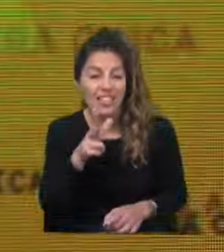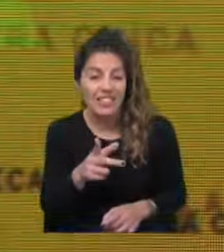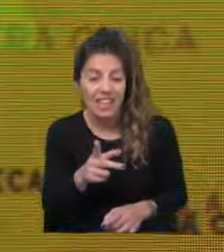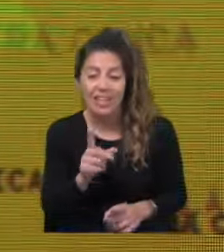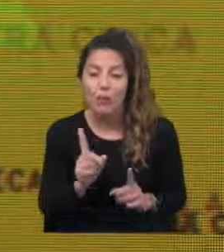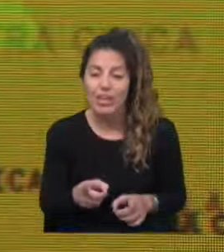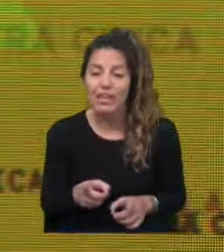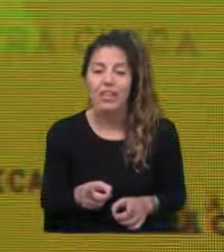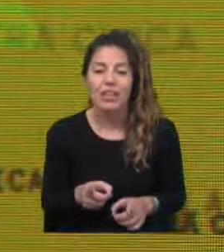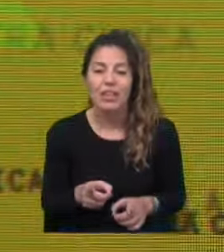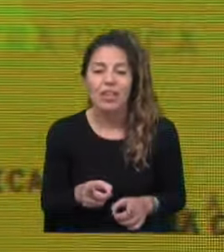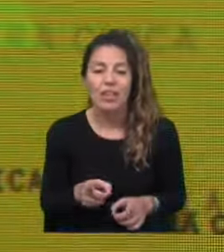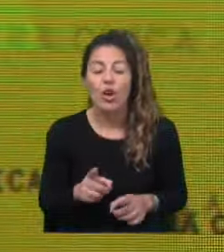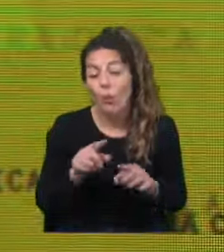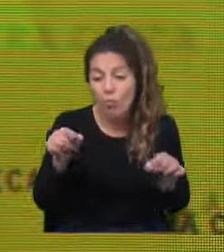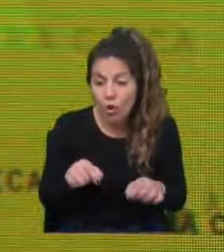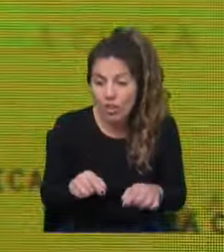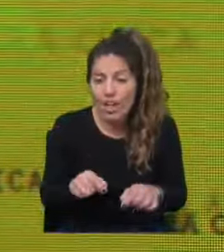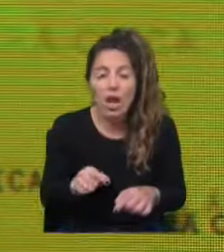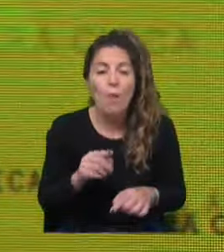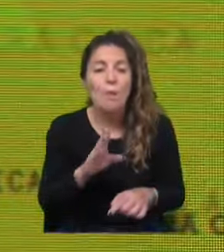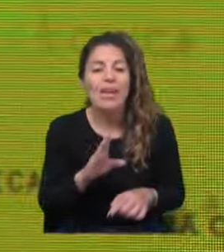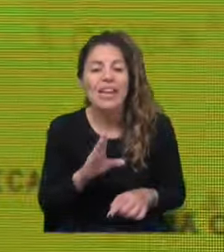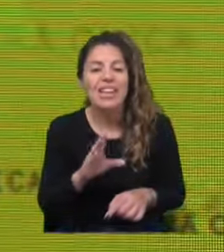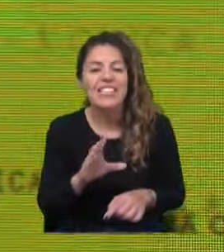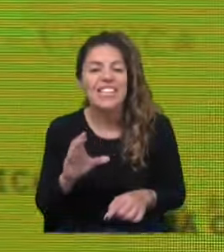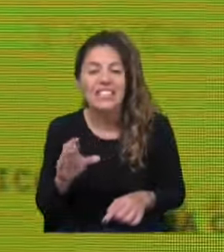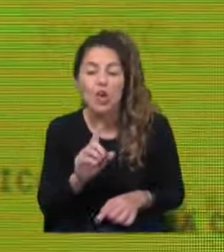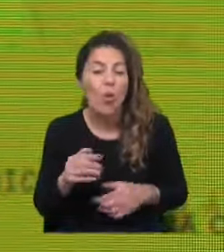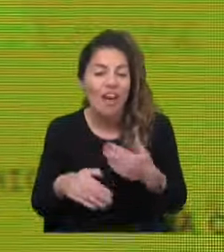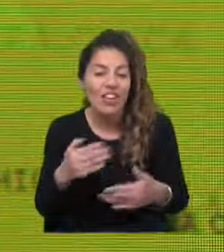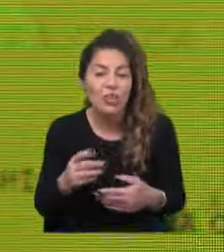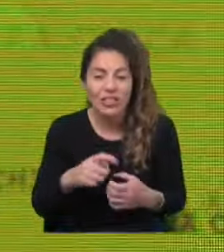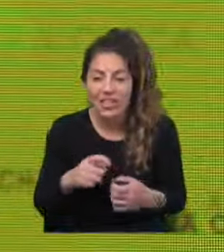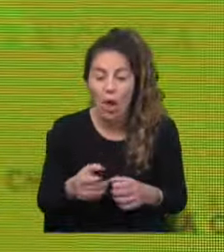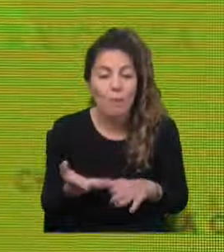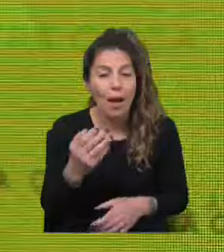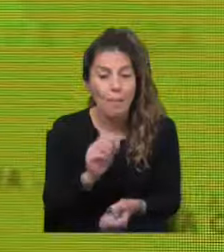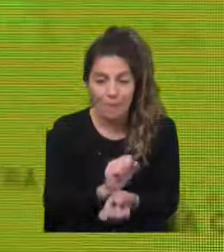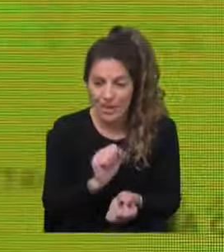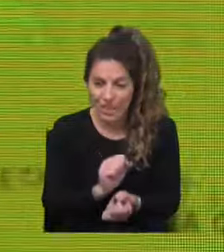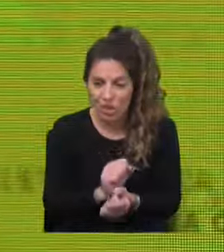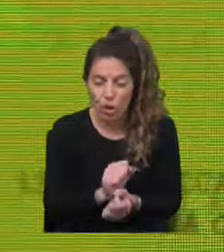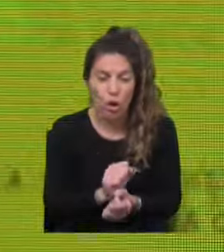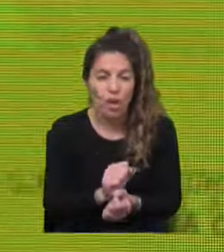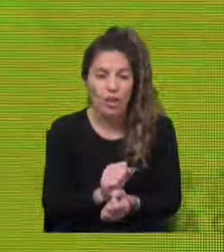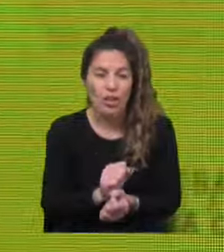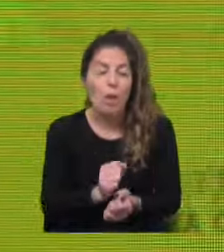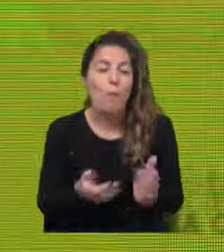es que, como hipótesis, ¿no?, que el PCC tal vez no avanzó a sindicalizar más presos, más de lo que ya capaz